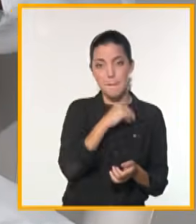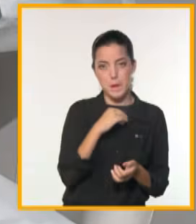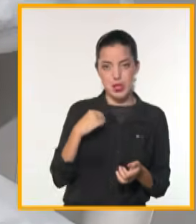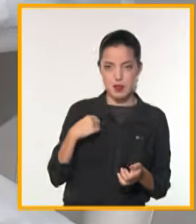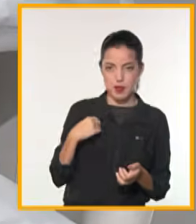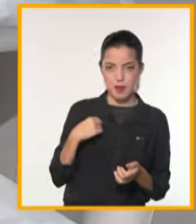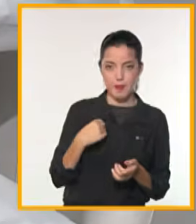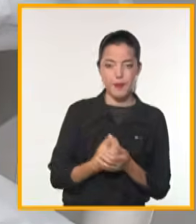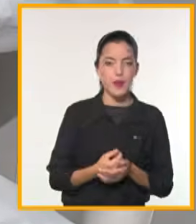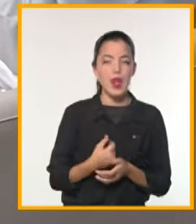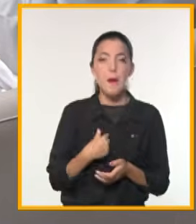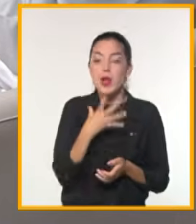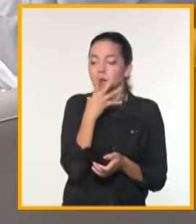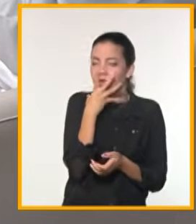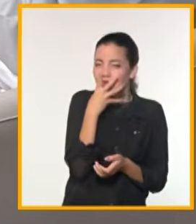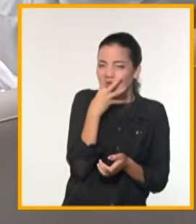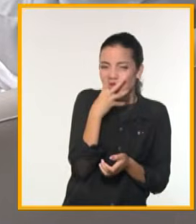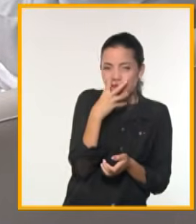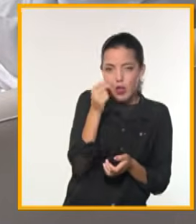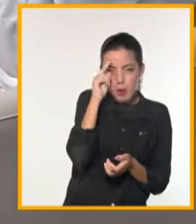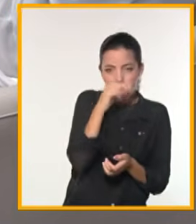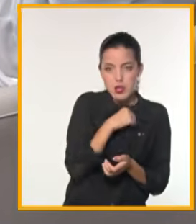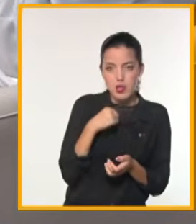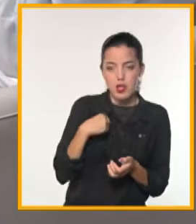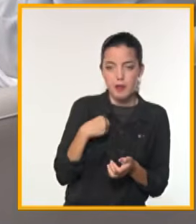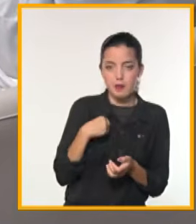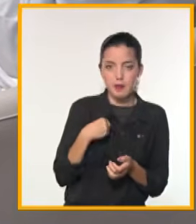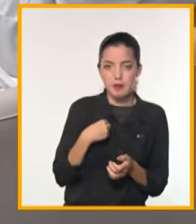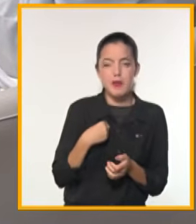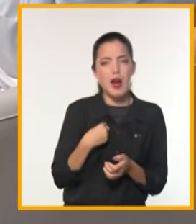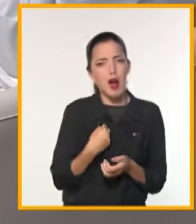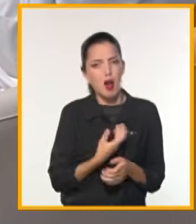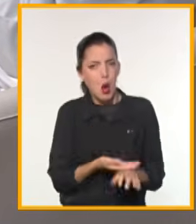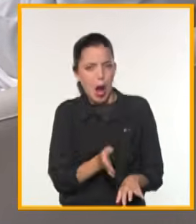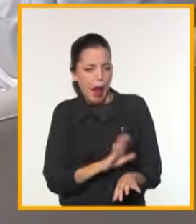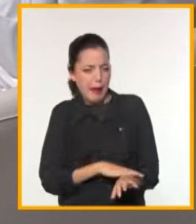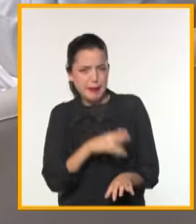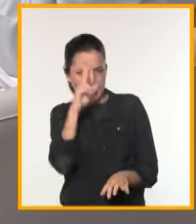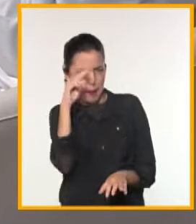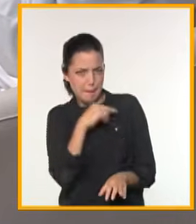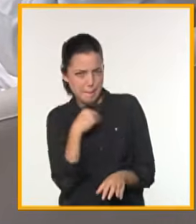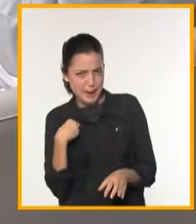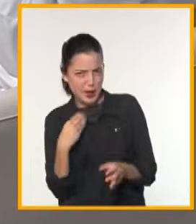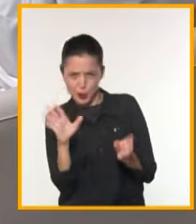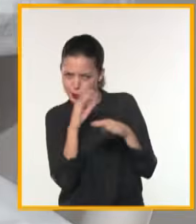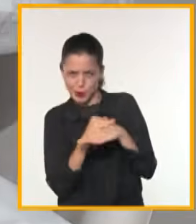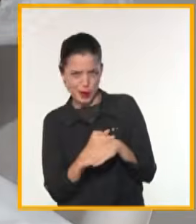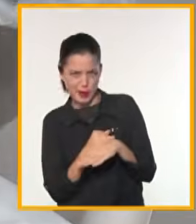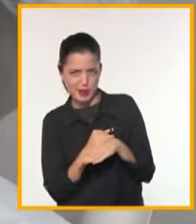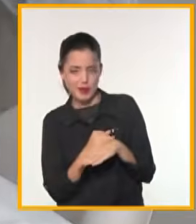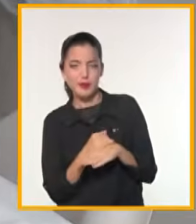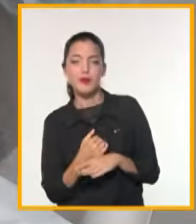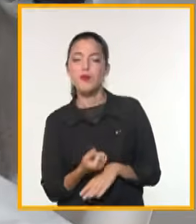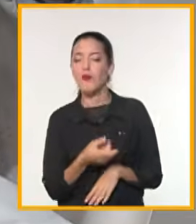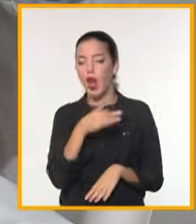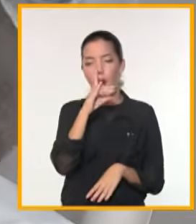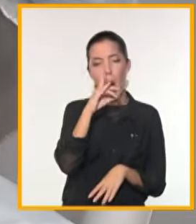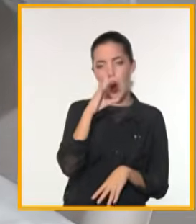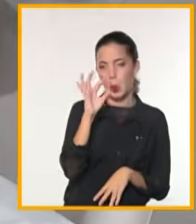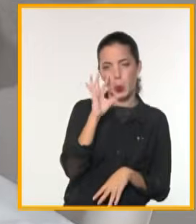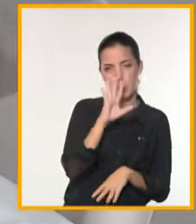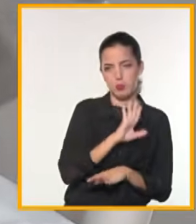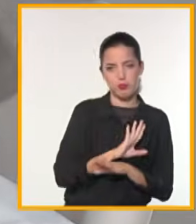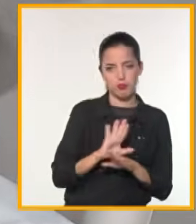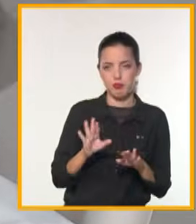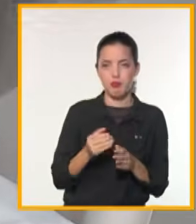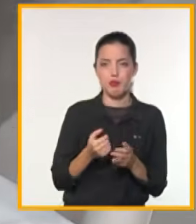encantaba la medicina. Pero no hay médico en la familia, antes. No hay médico en la familia. Mi familia no hay ningún médico. Desde mi origen, ni de